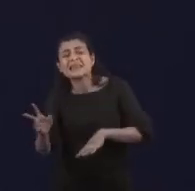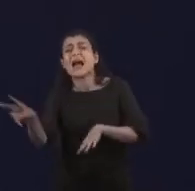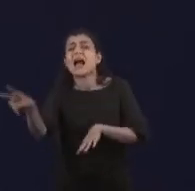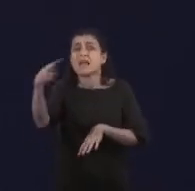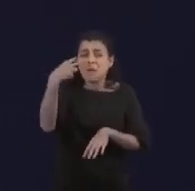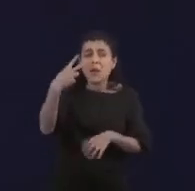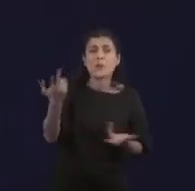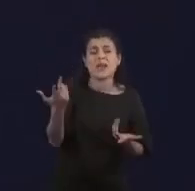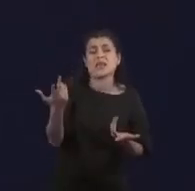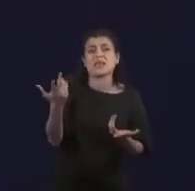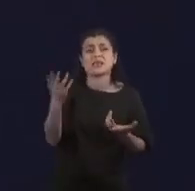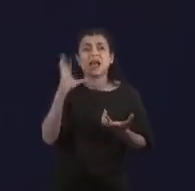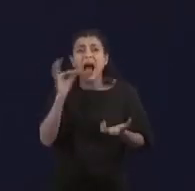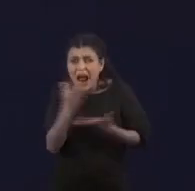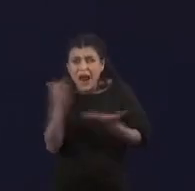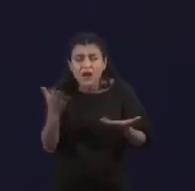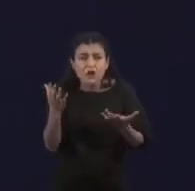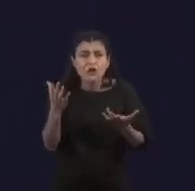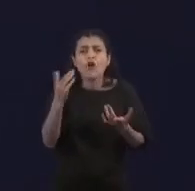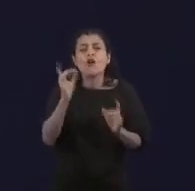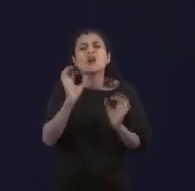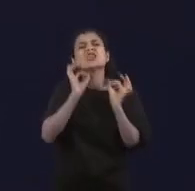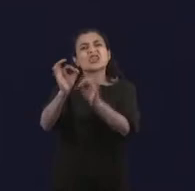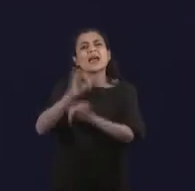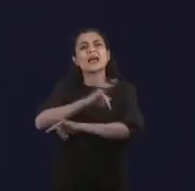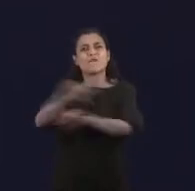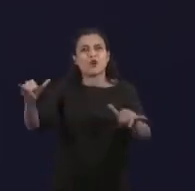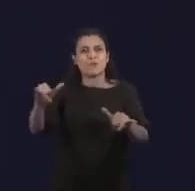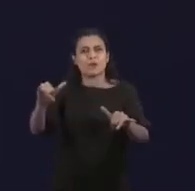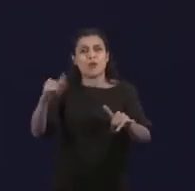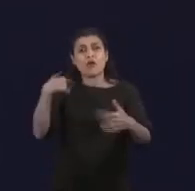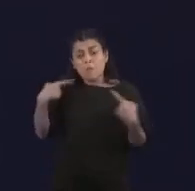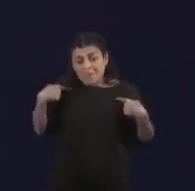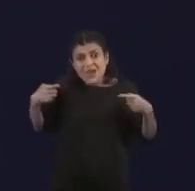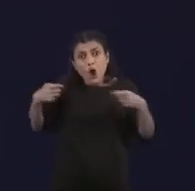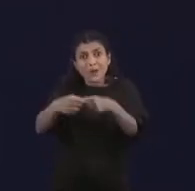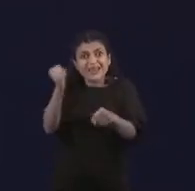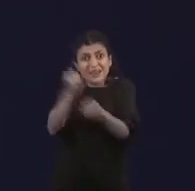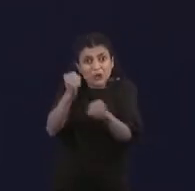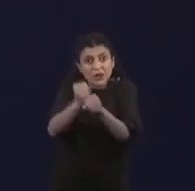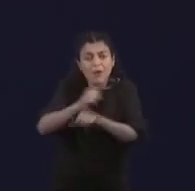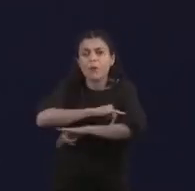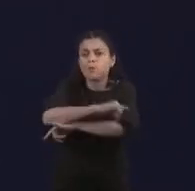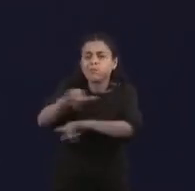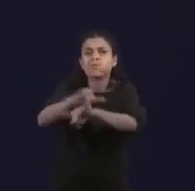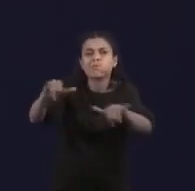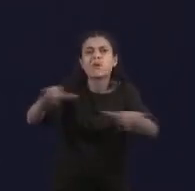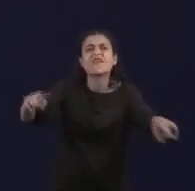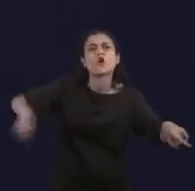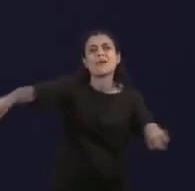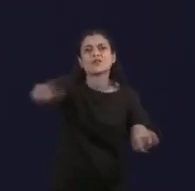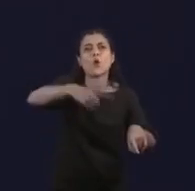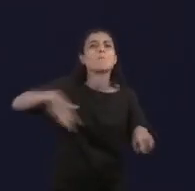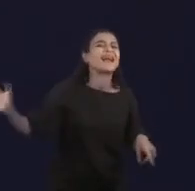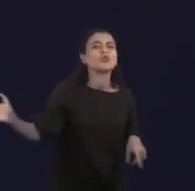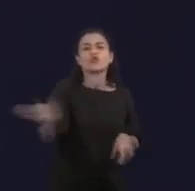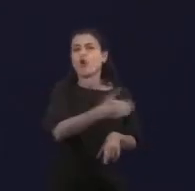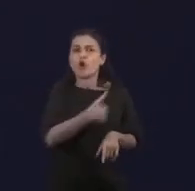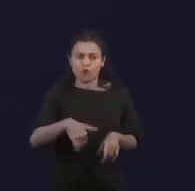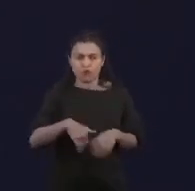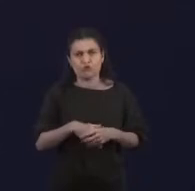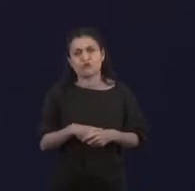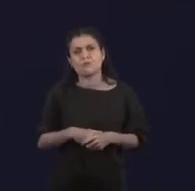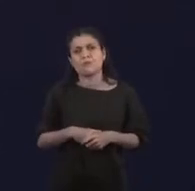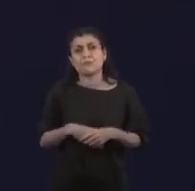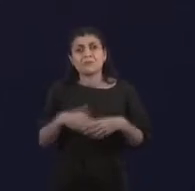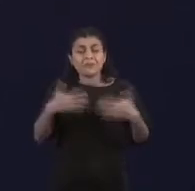noche que subimos, tengas información. Este es uno de las decenas